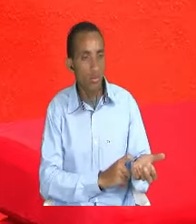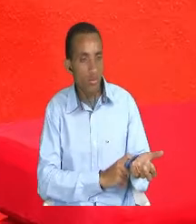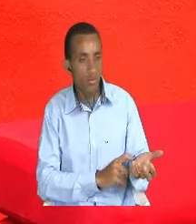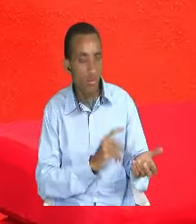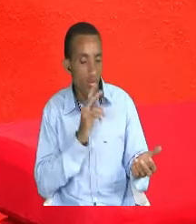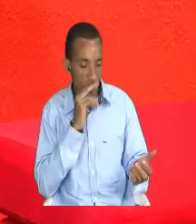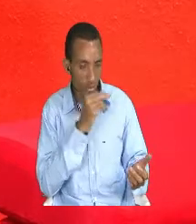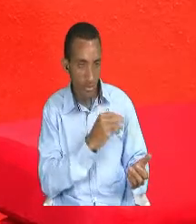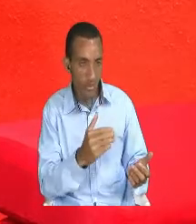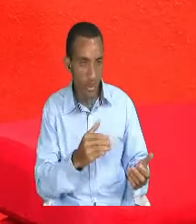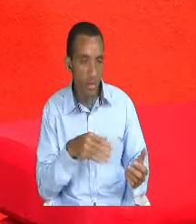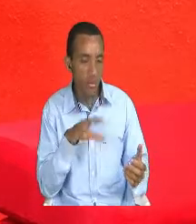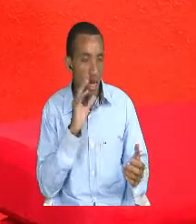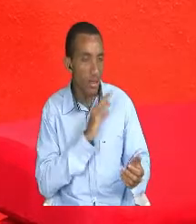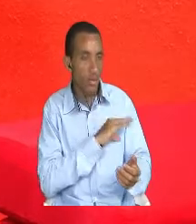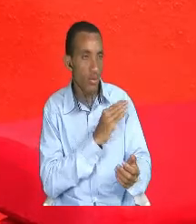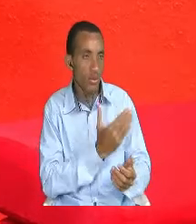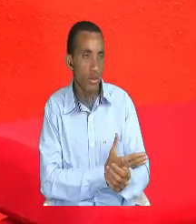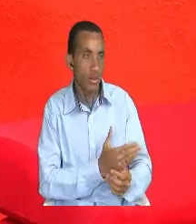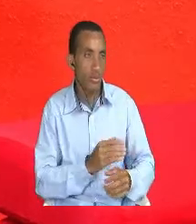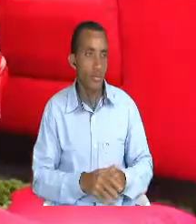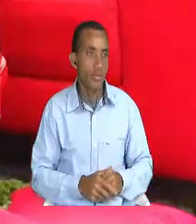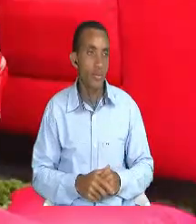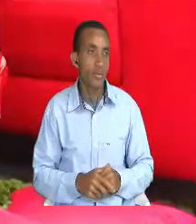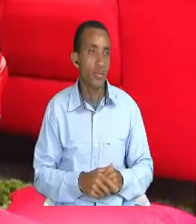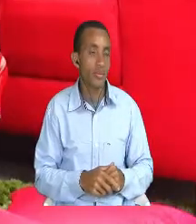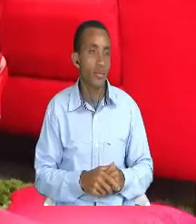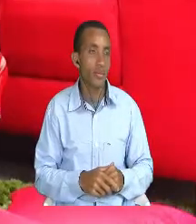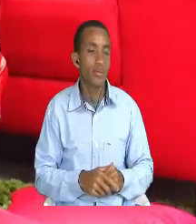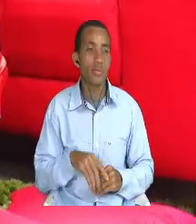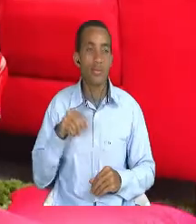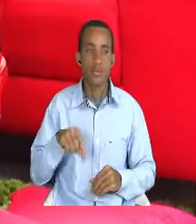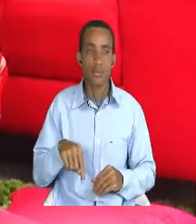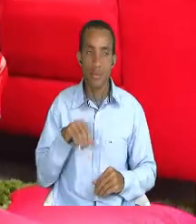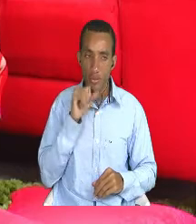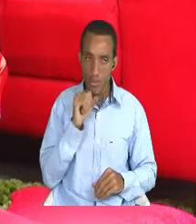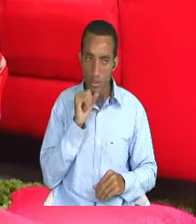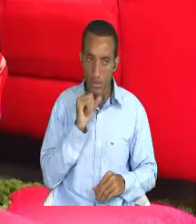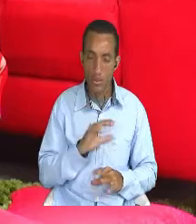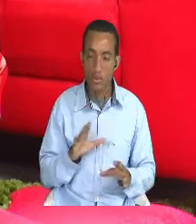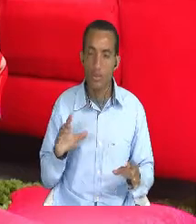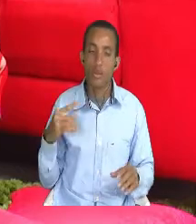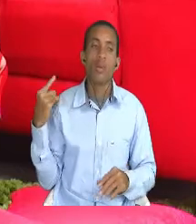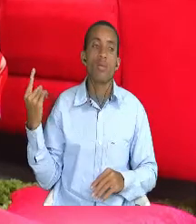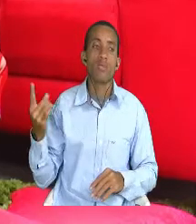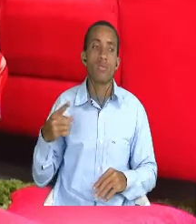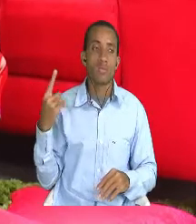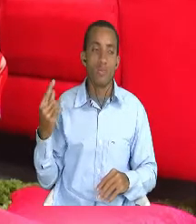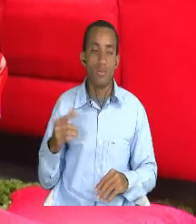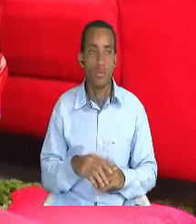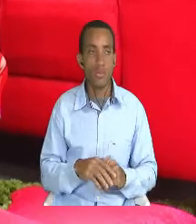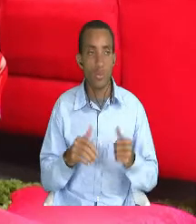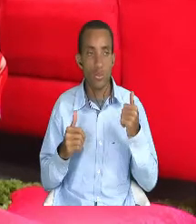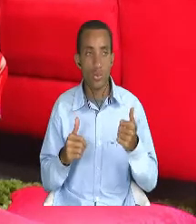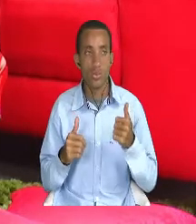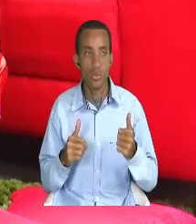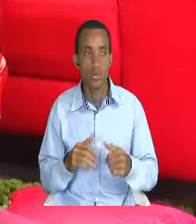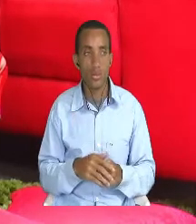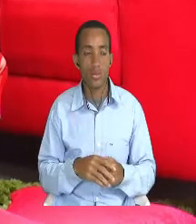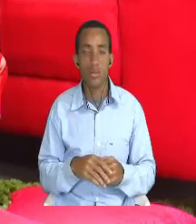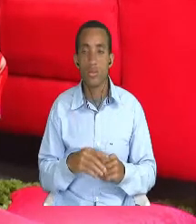los niños que más potencial tienen para desarrollar el atletismo? Bueno, en Barranca Bermeja, en la generalidad de que aquí somos buenos en